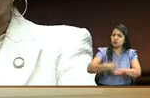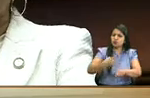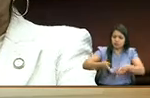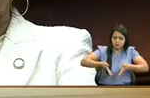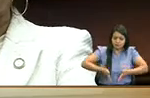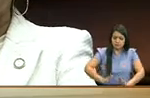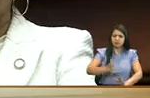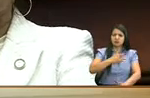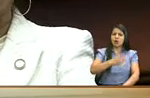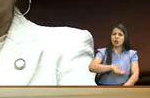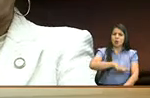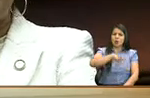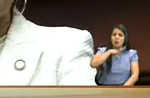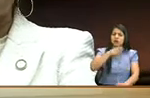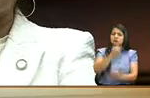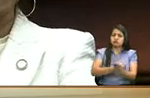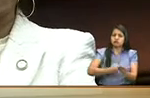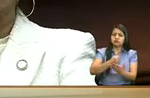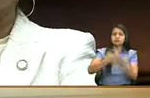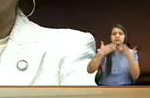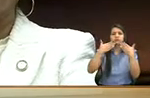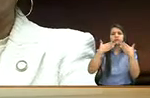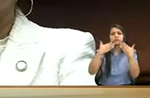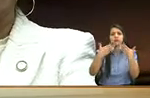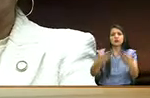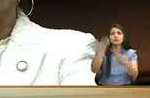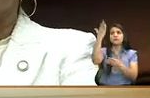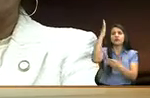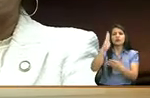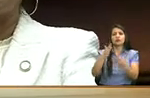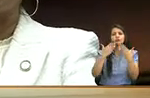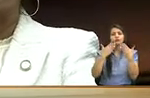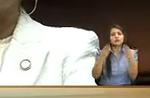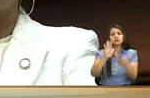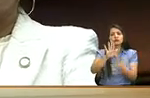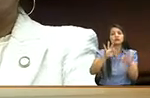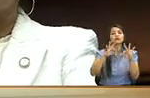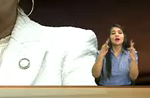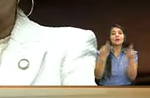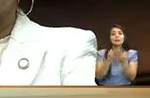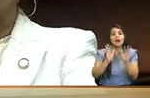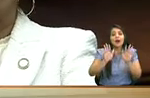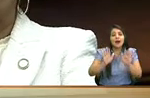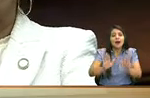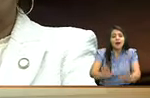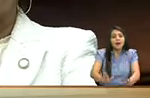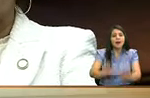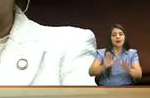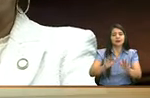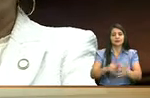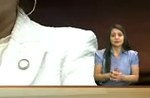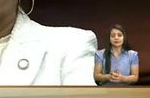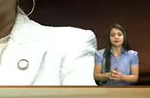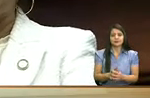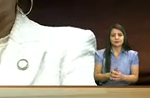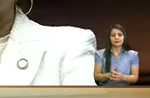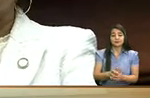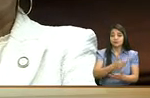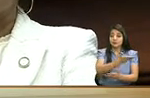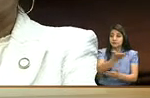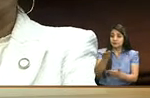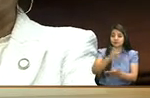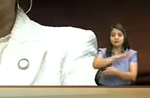raíces, perseverantes, agradecidos con Dios y con sus familias. Todos podemos